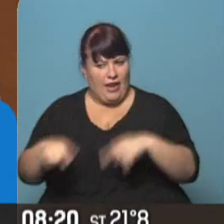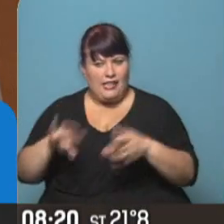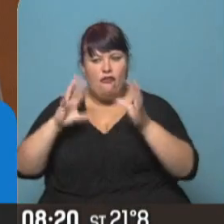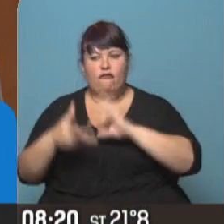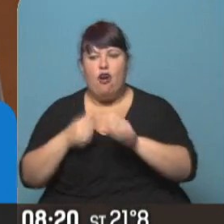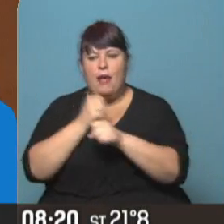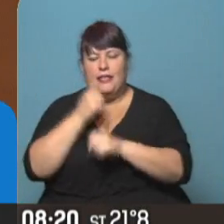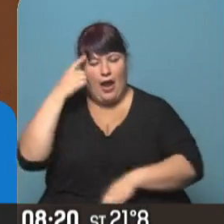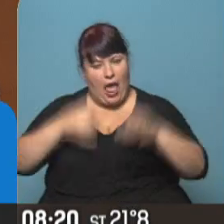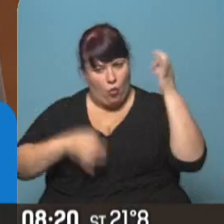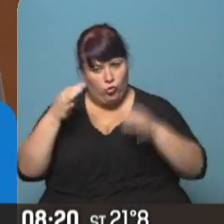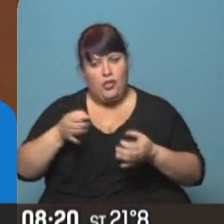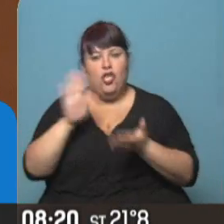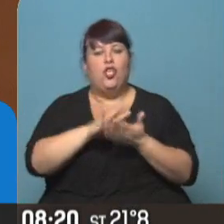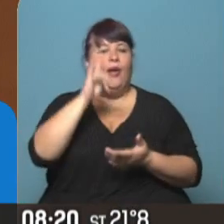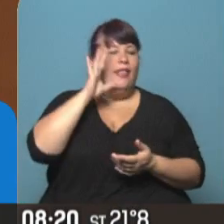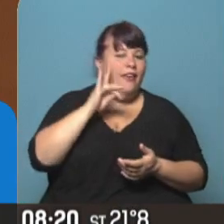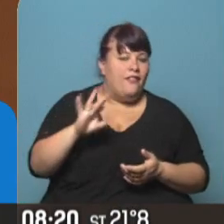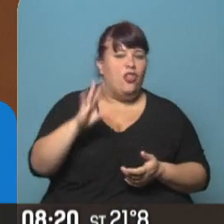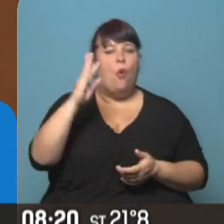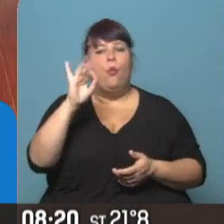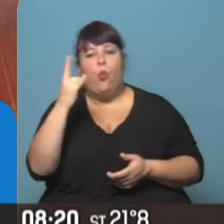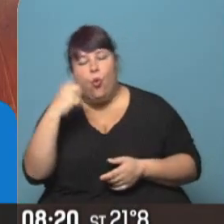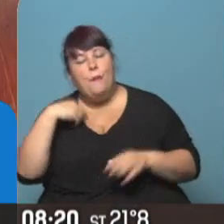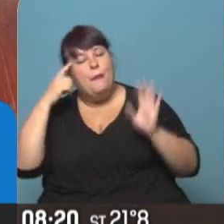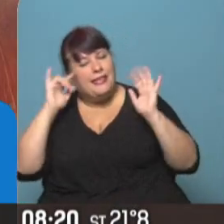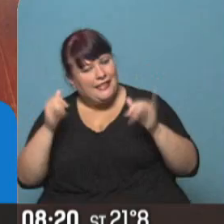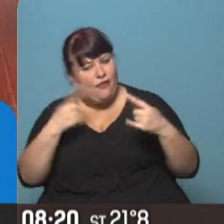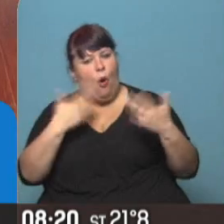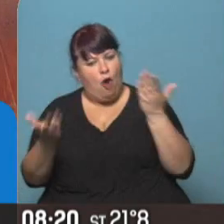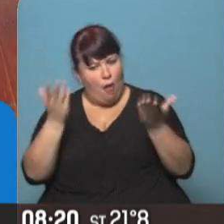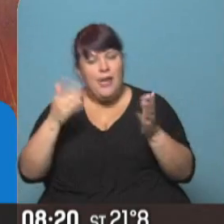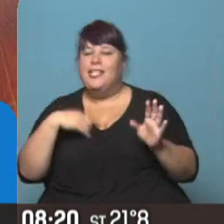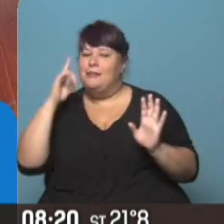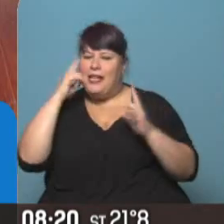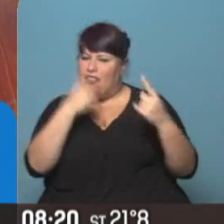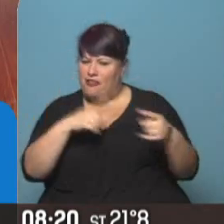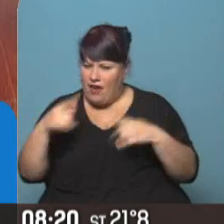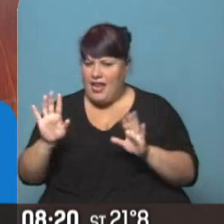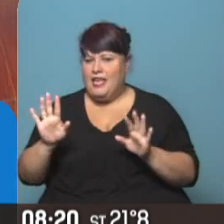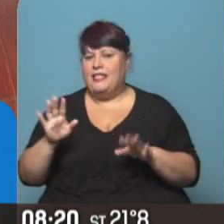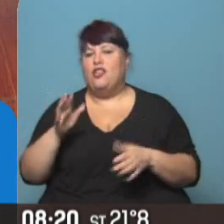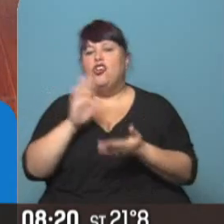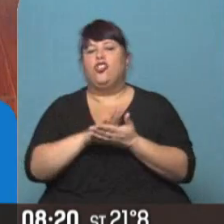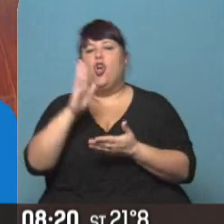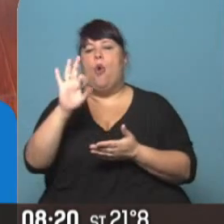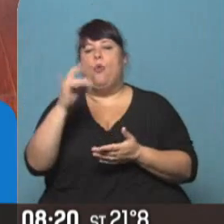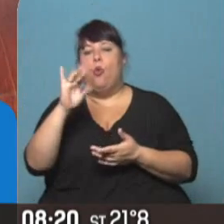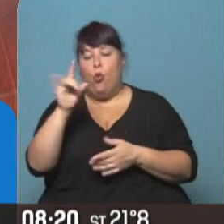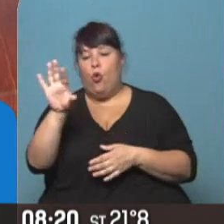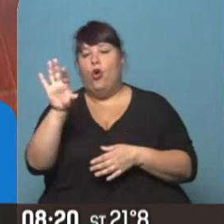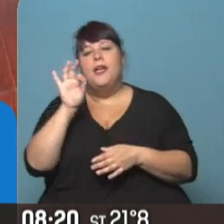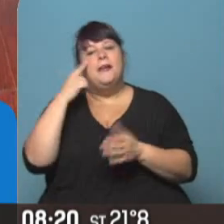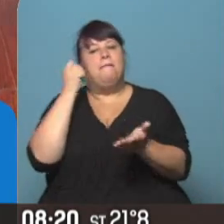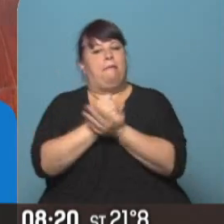actúa la justicia en el caso de vido en el caso vudú a mí me parece que si pueden comparar me parece que si digamos en el caso de google se toma como